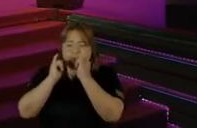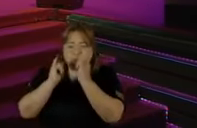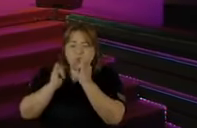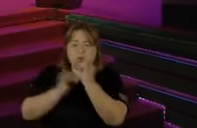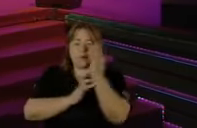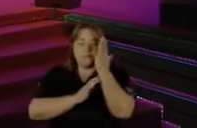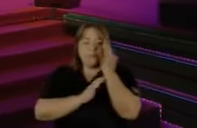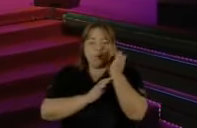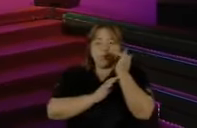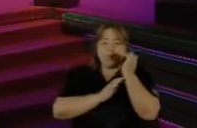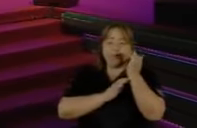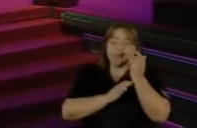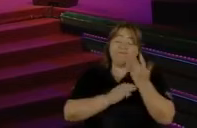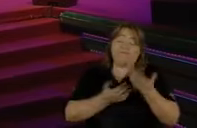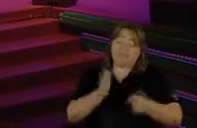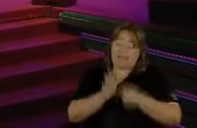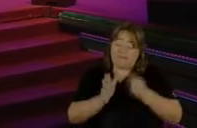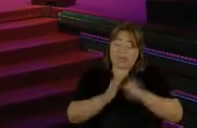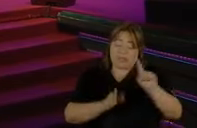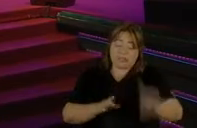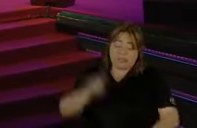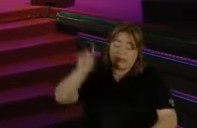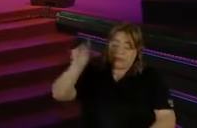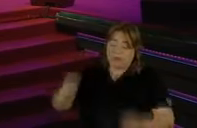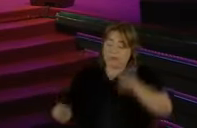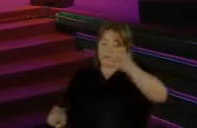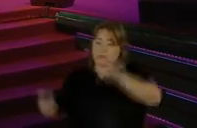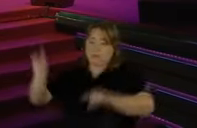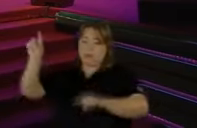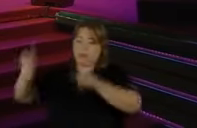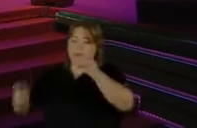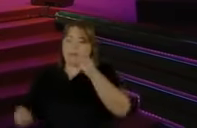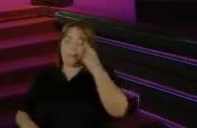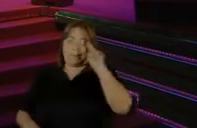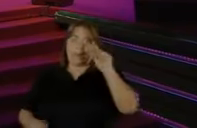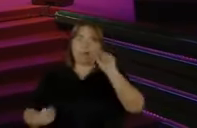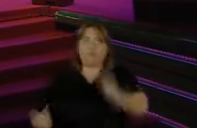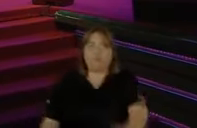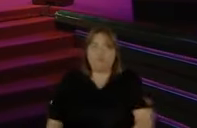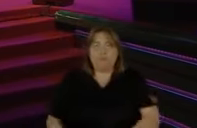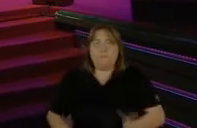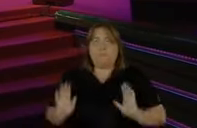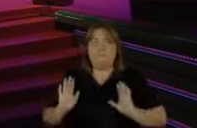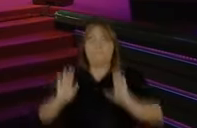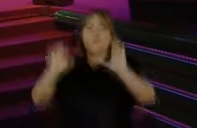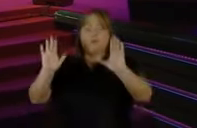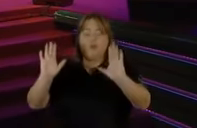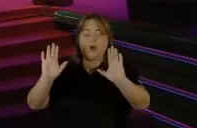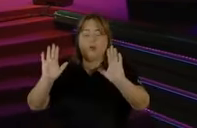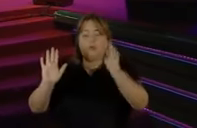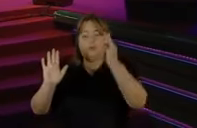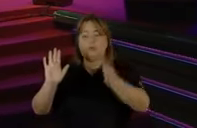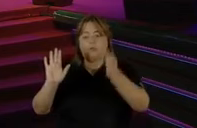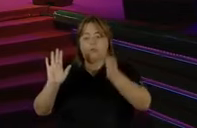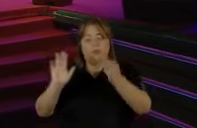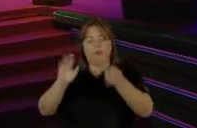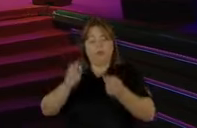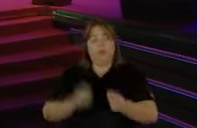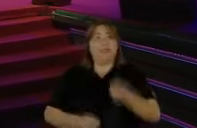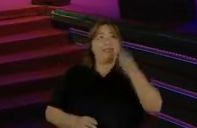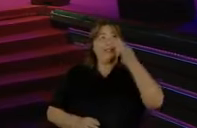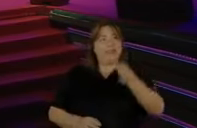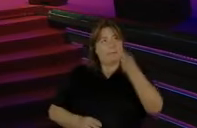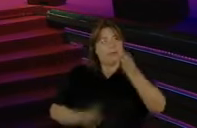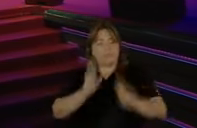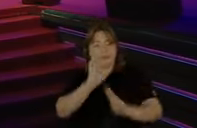porque vienen altas, a veces vienen bajas, pero esas bajas vienen para impulsarlos a subir. Créame, siempre. En Cristo siempre hay